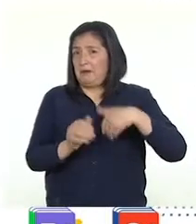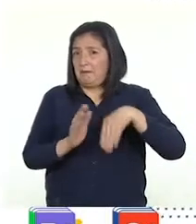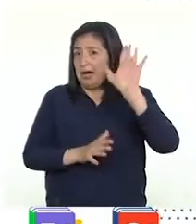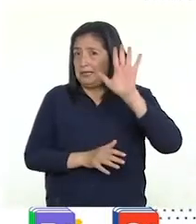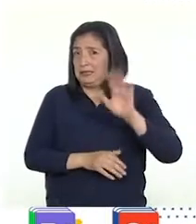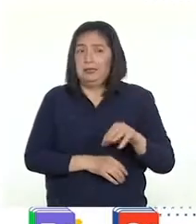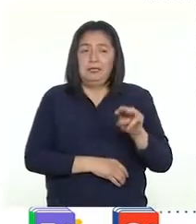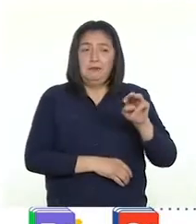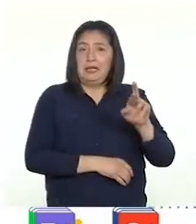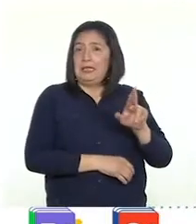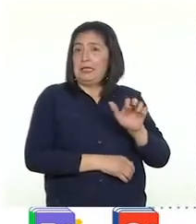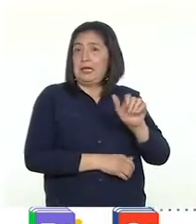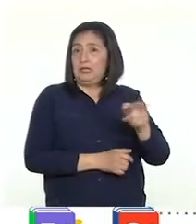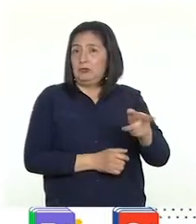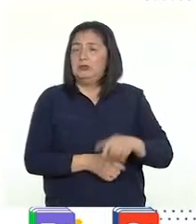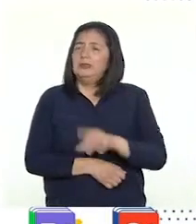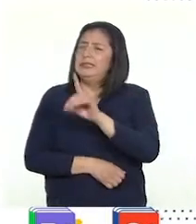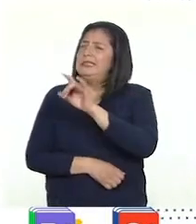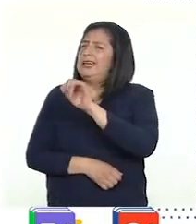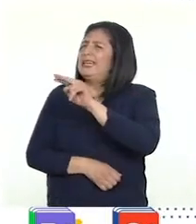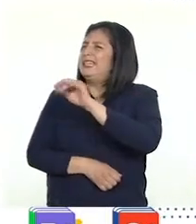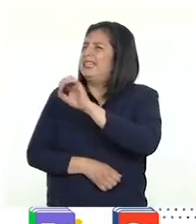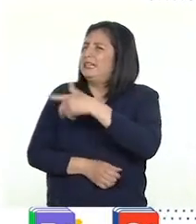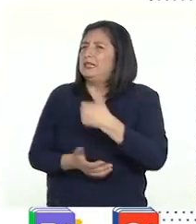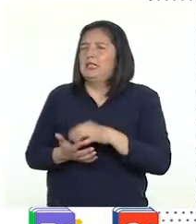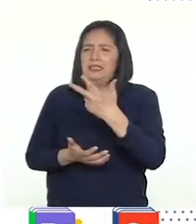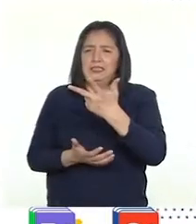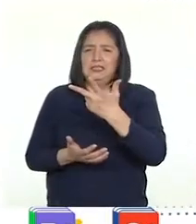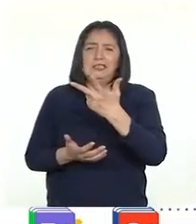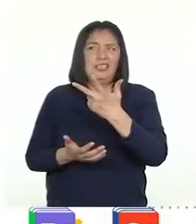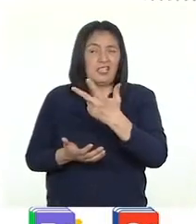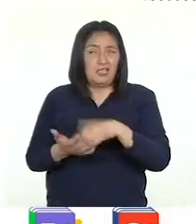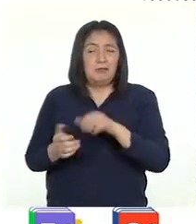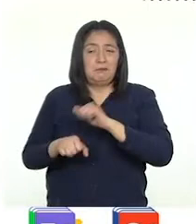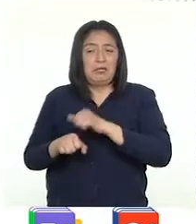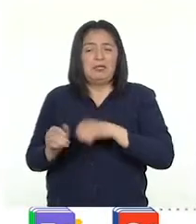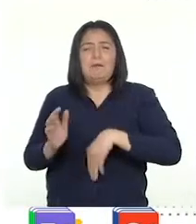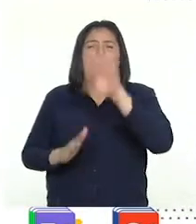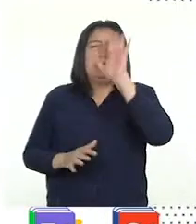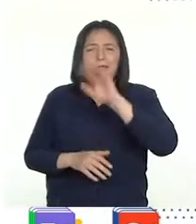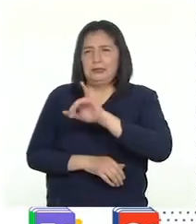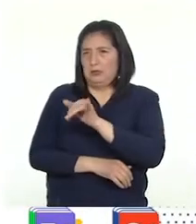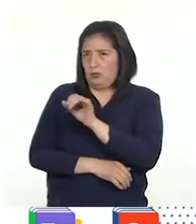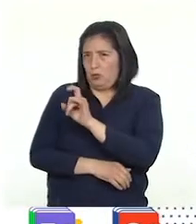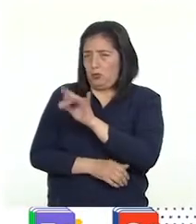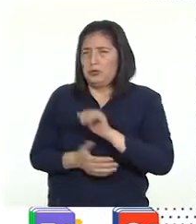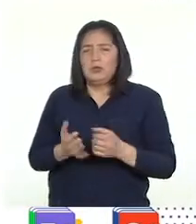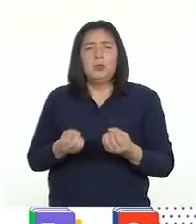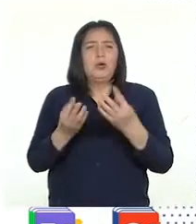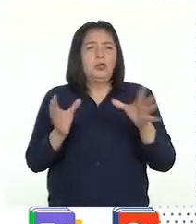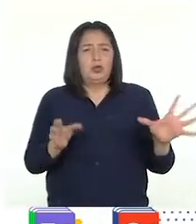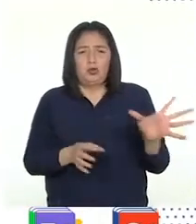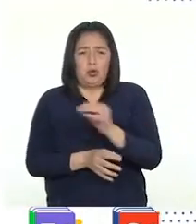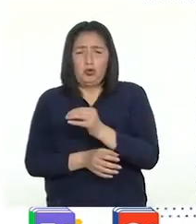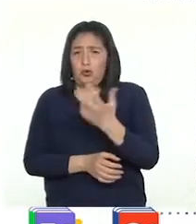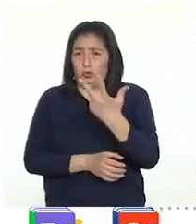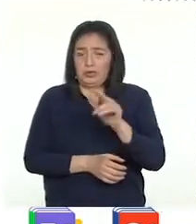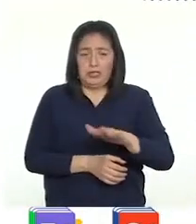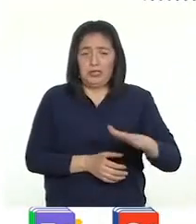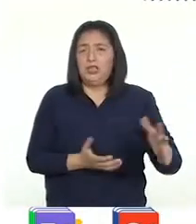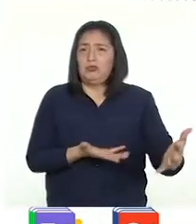que Mariano. Y Daniela recogió 3 piedritas más que Julia. Si en total los 3